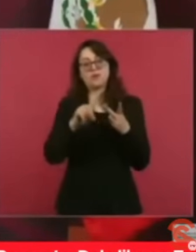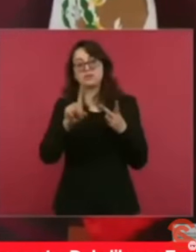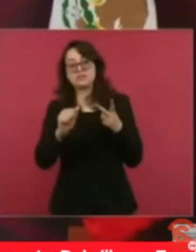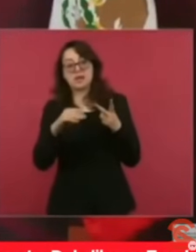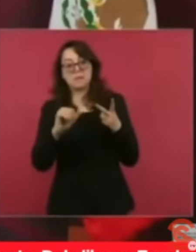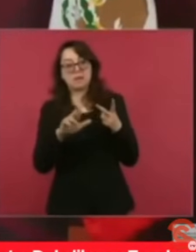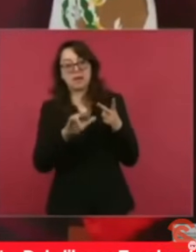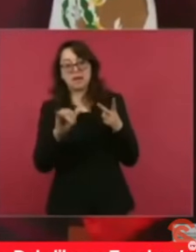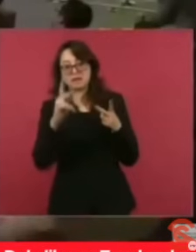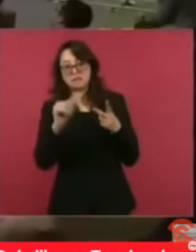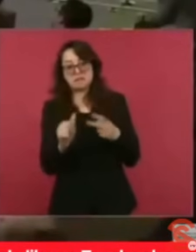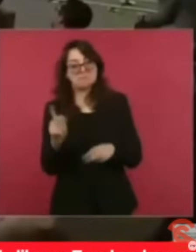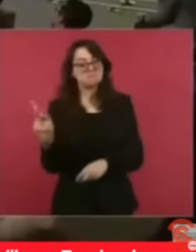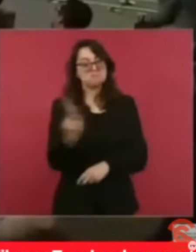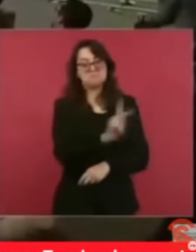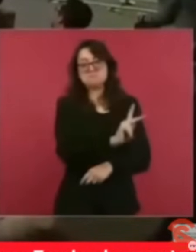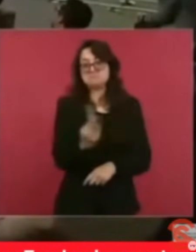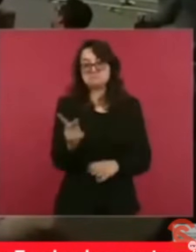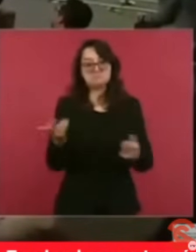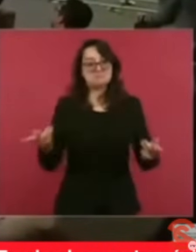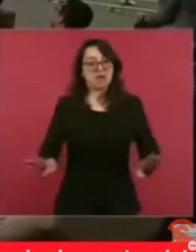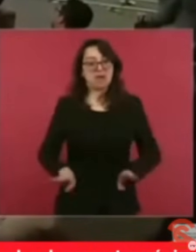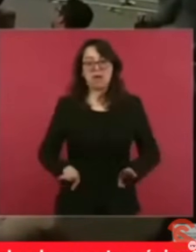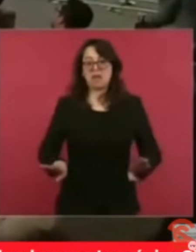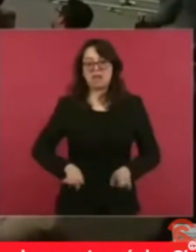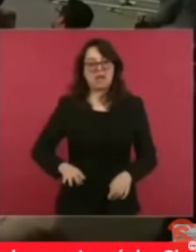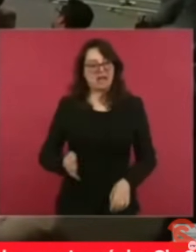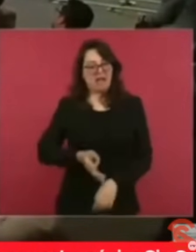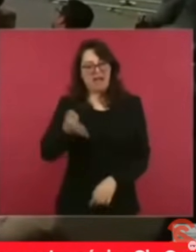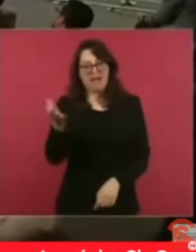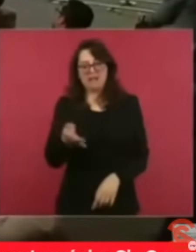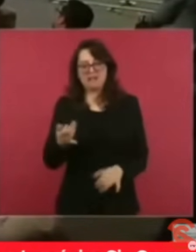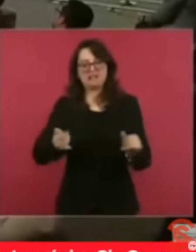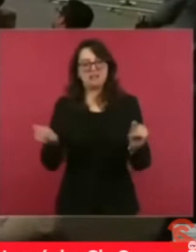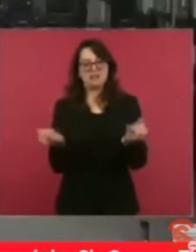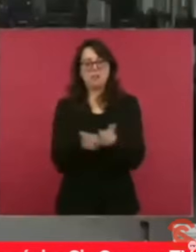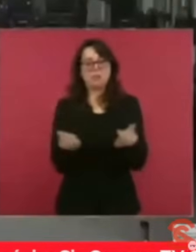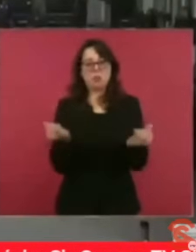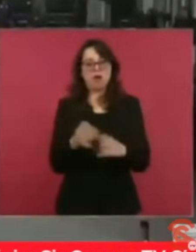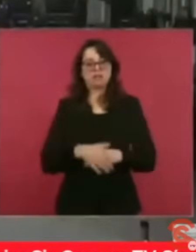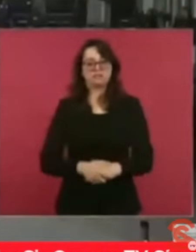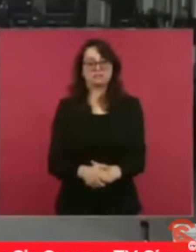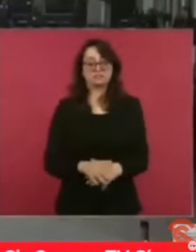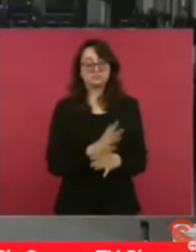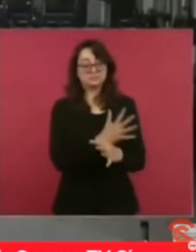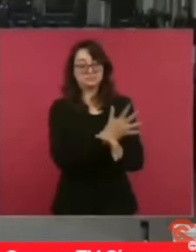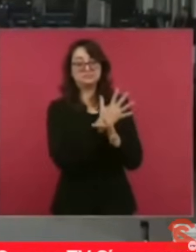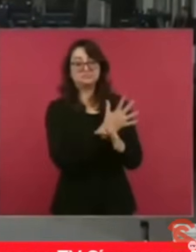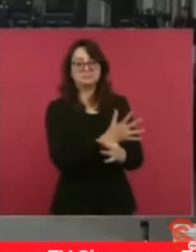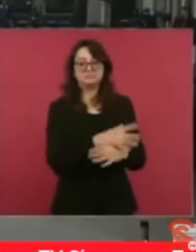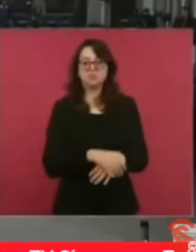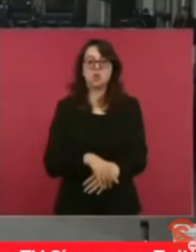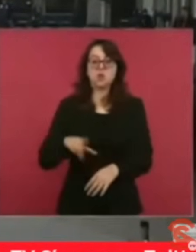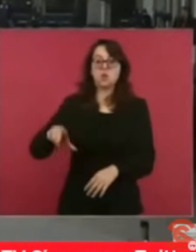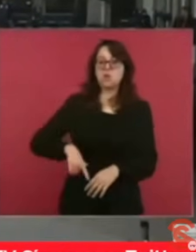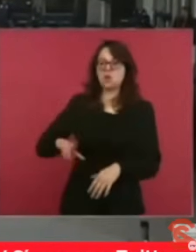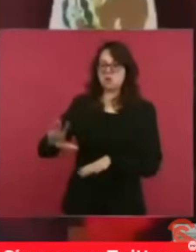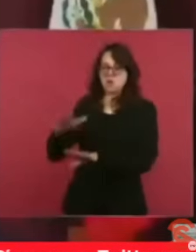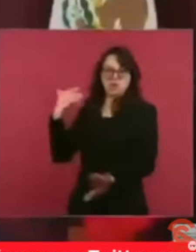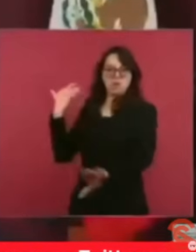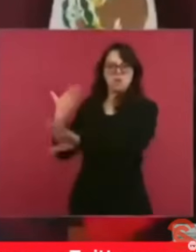¿Hay alguna diferencia? Nada. Dan golpe a corte.